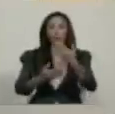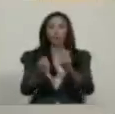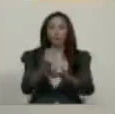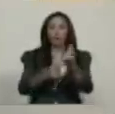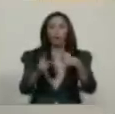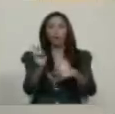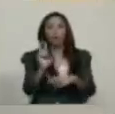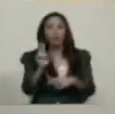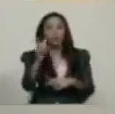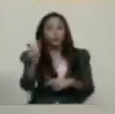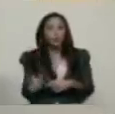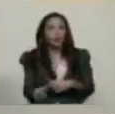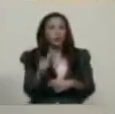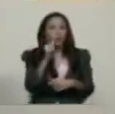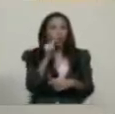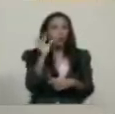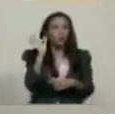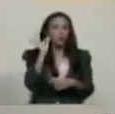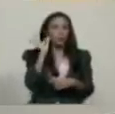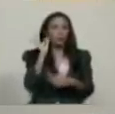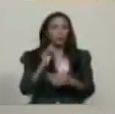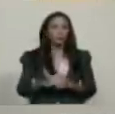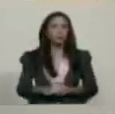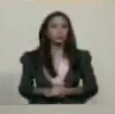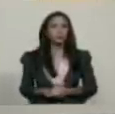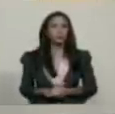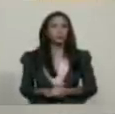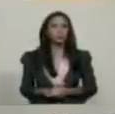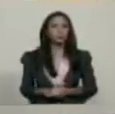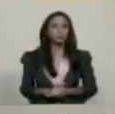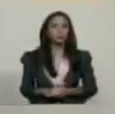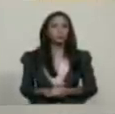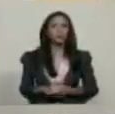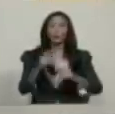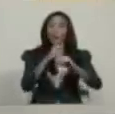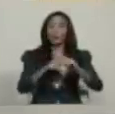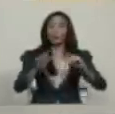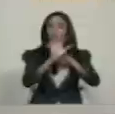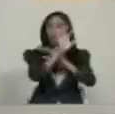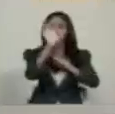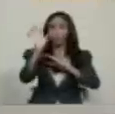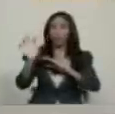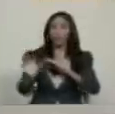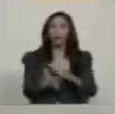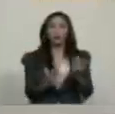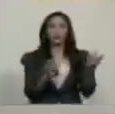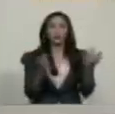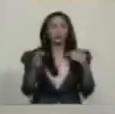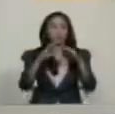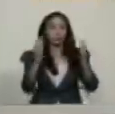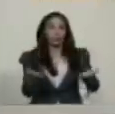venezolanos y de otros lugares del mundo, nuestros hermanos del mundo.